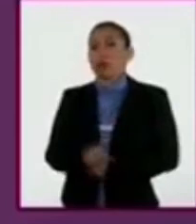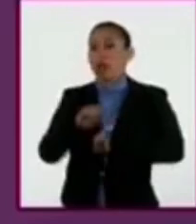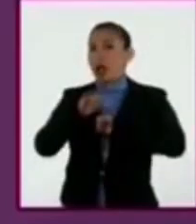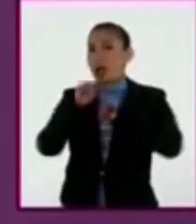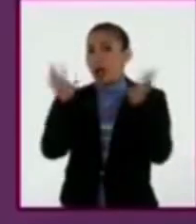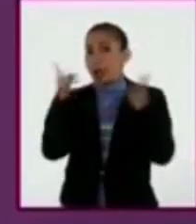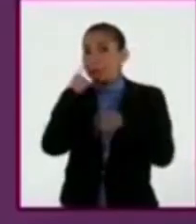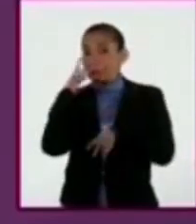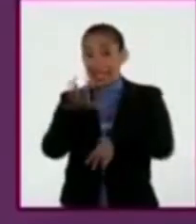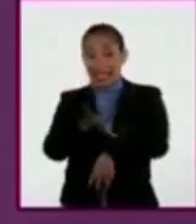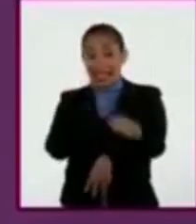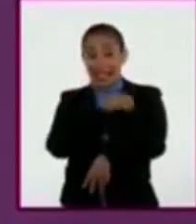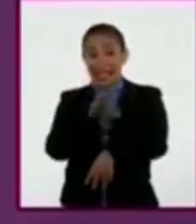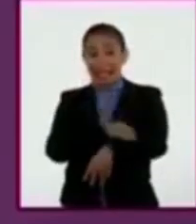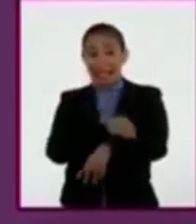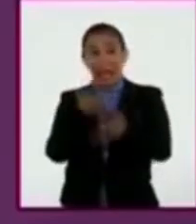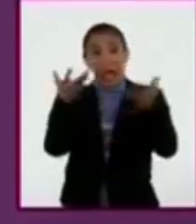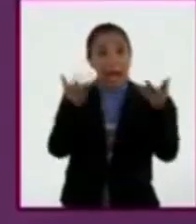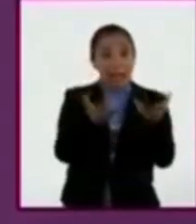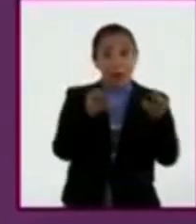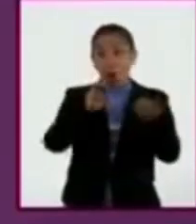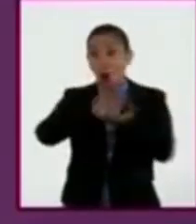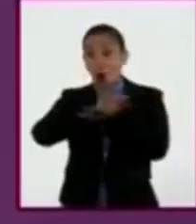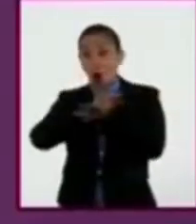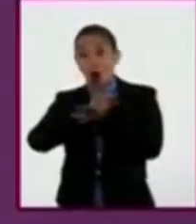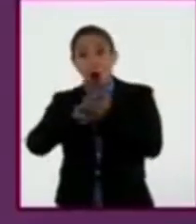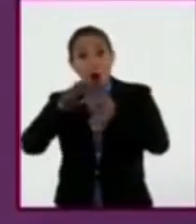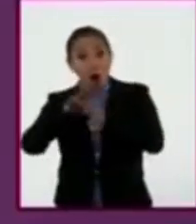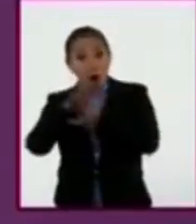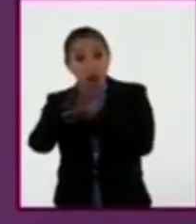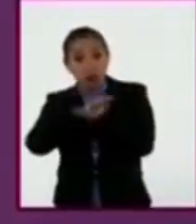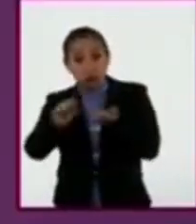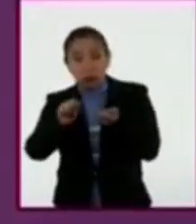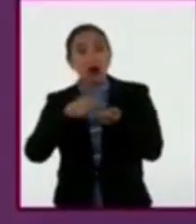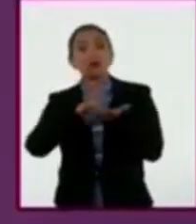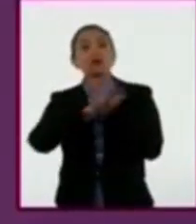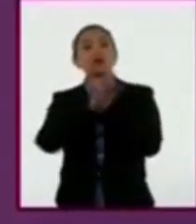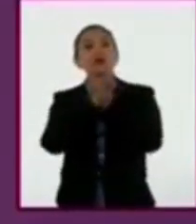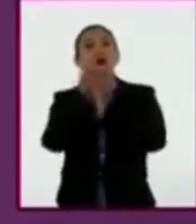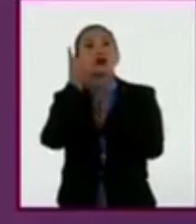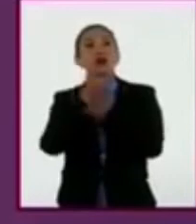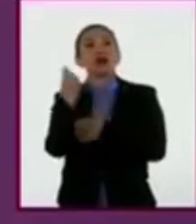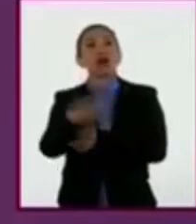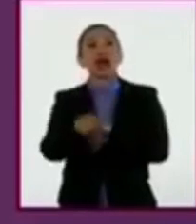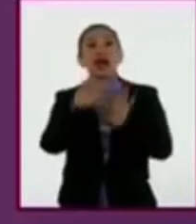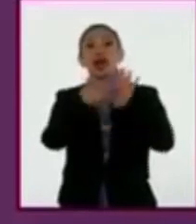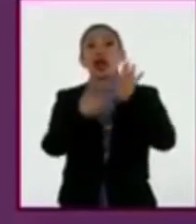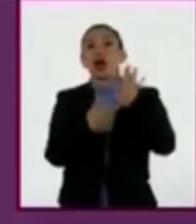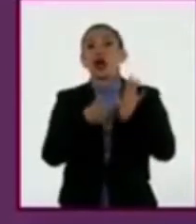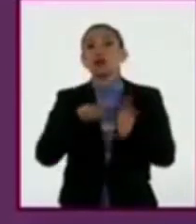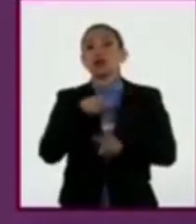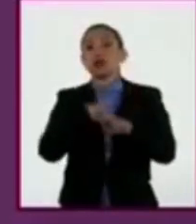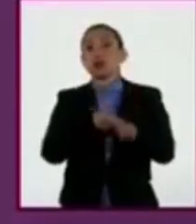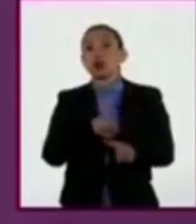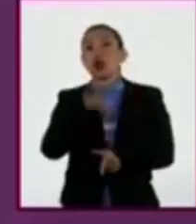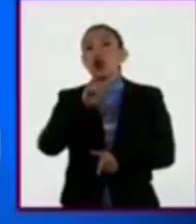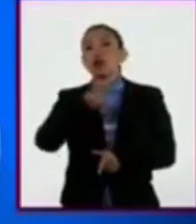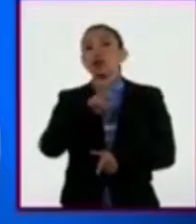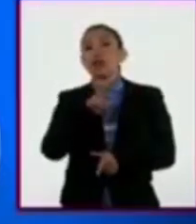es. La energía no se crea ni se destruye, solo se transforma. A esto se le conoce como el principio de conservación de la